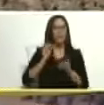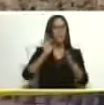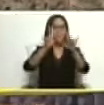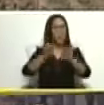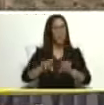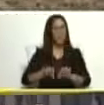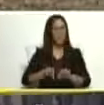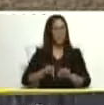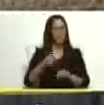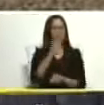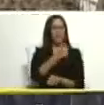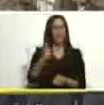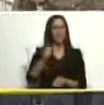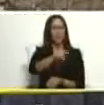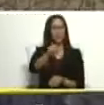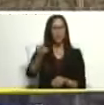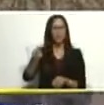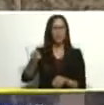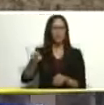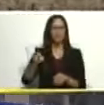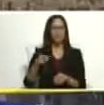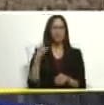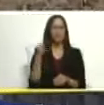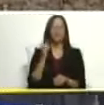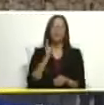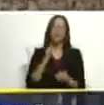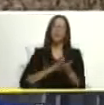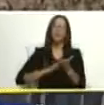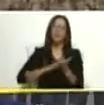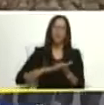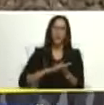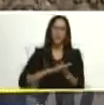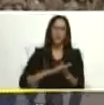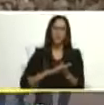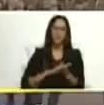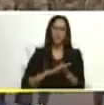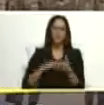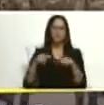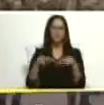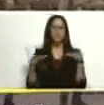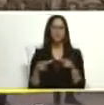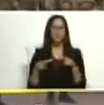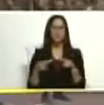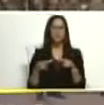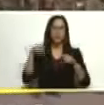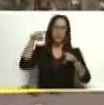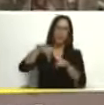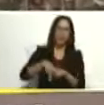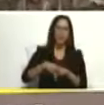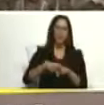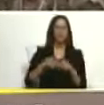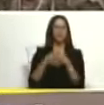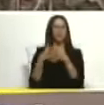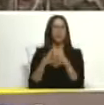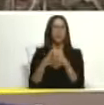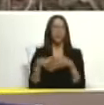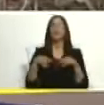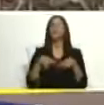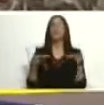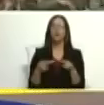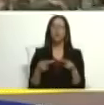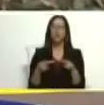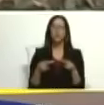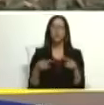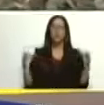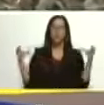de cada uno de ustedes. ¿Cómo debemos resolver, en el caso de una agresión imperialista, en el caso de una